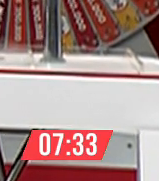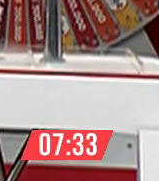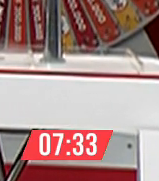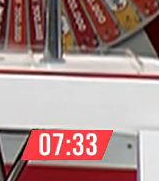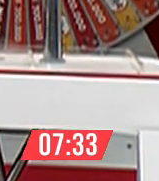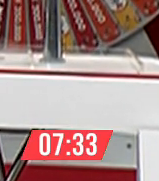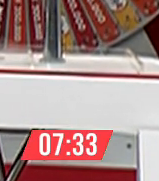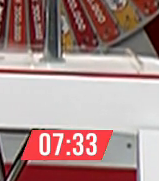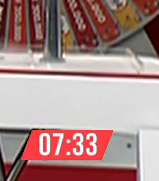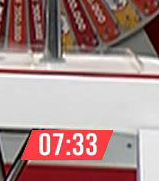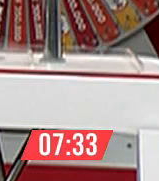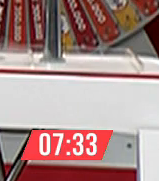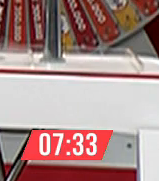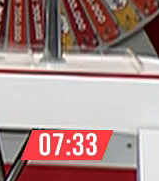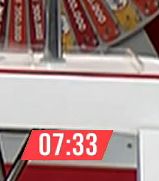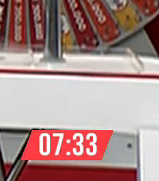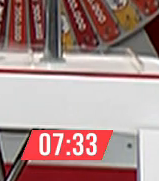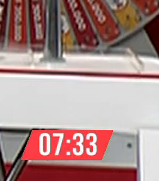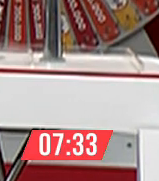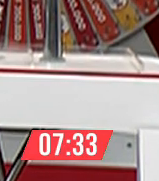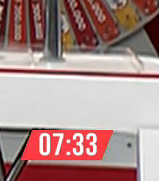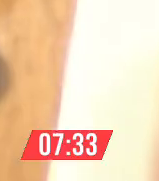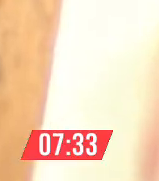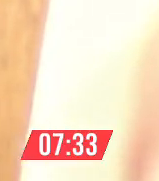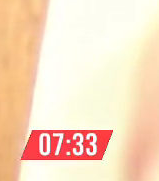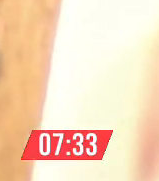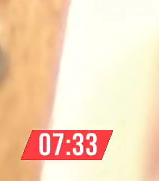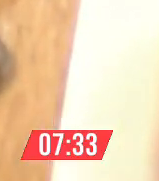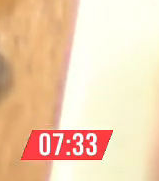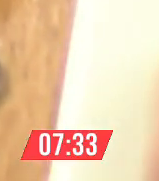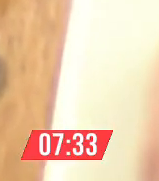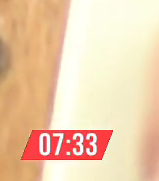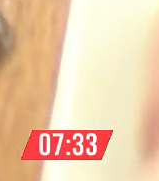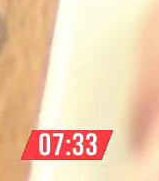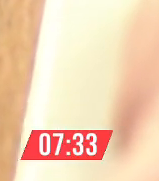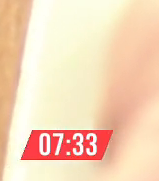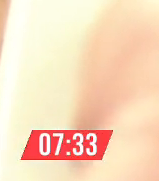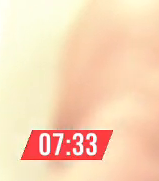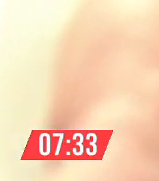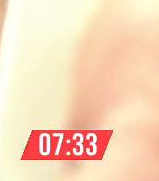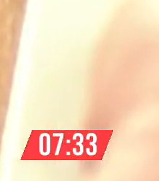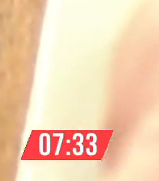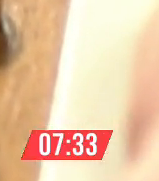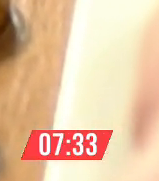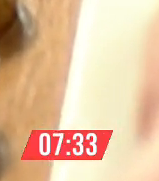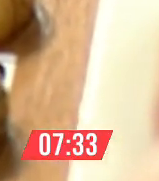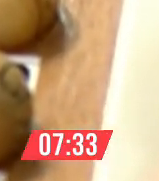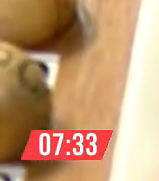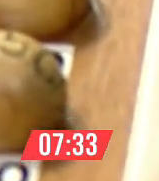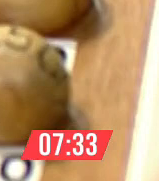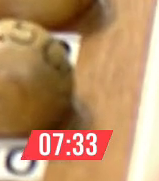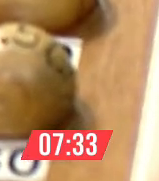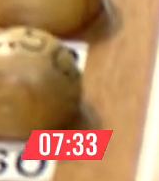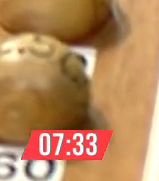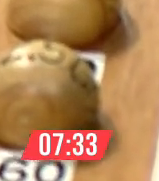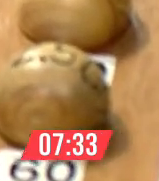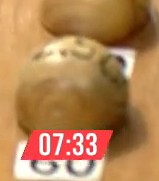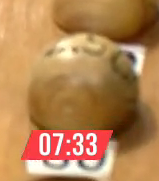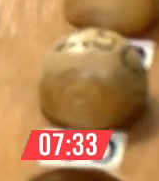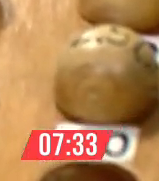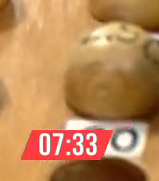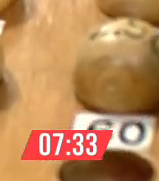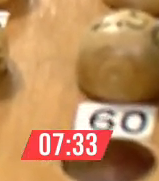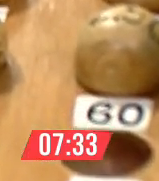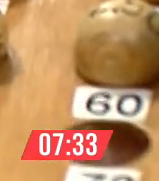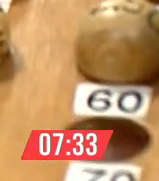de colones. En este momento lo tienen ustedes en pantalla. Ahí pueden ver ustedes las bolitas, 68 en total